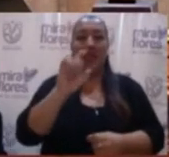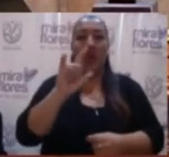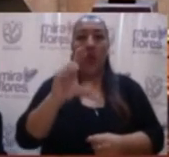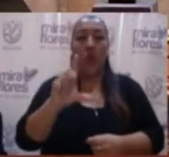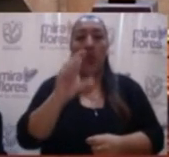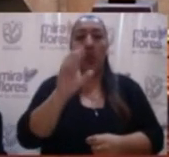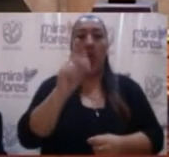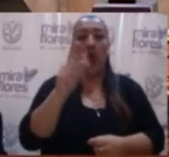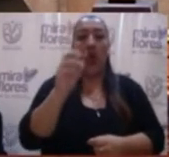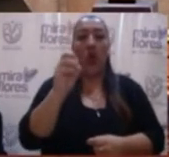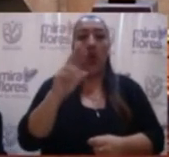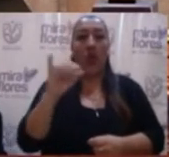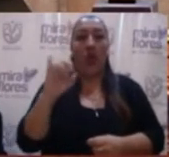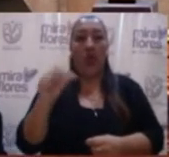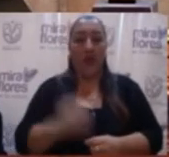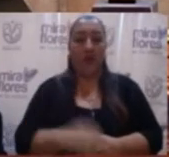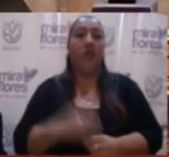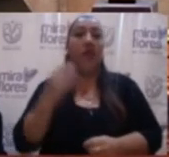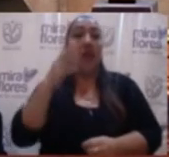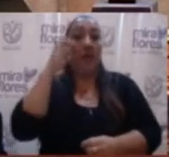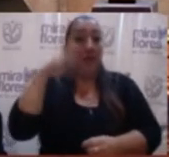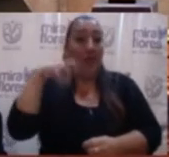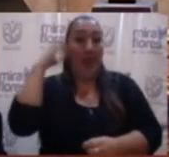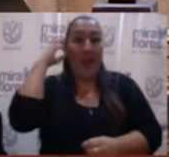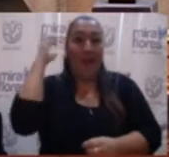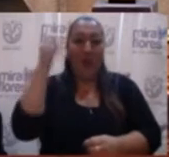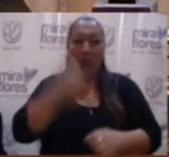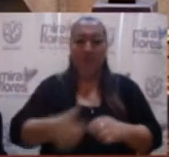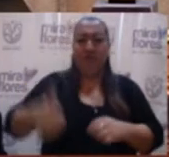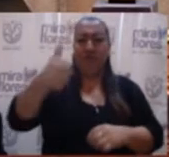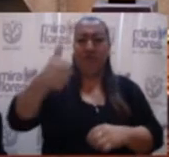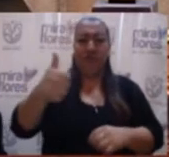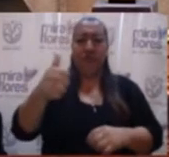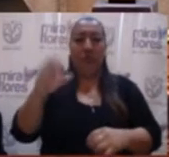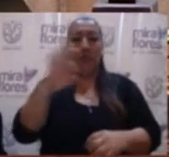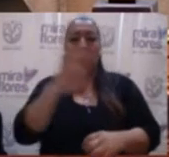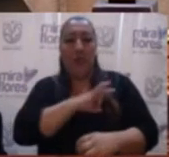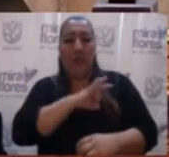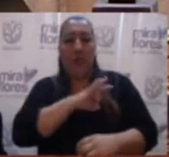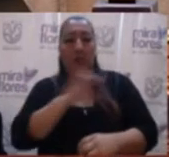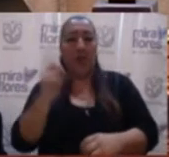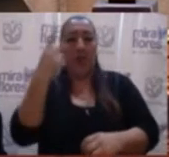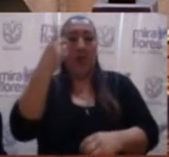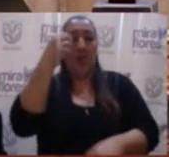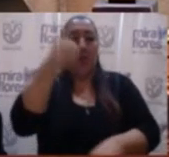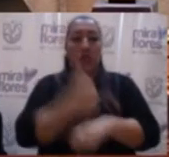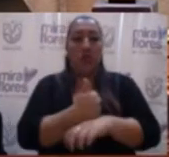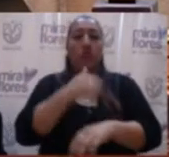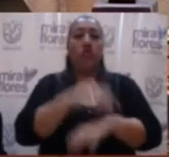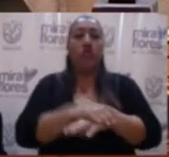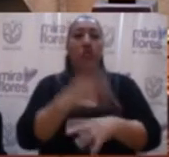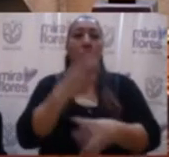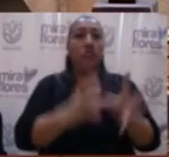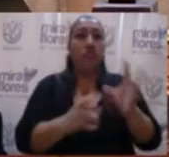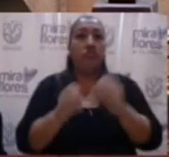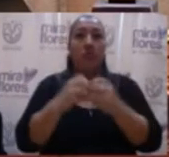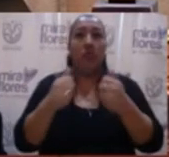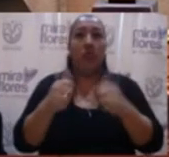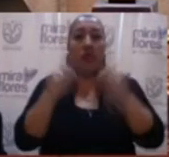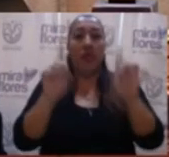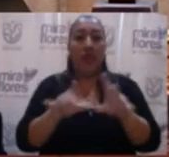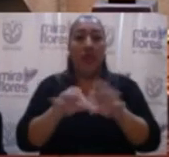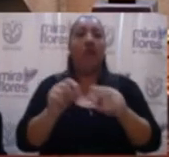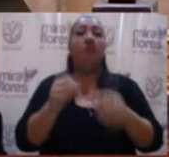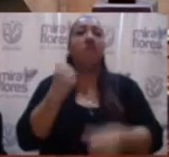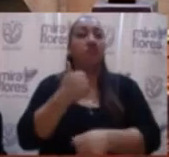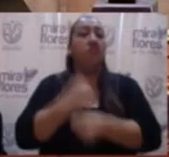Park. Miraflores fue ganador absoluto del primer puesto en su categoría Inclusión Digital, por la buena práctica que se